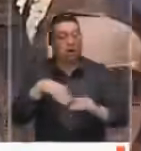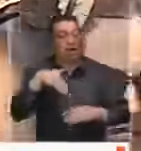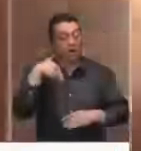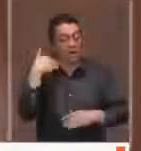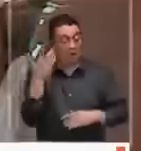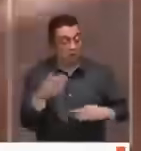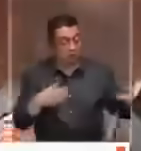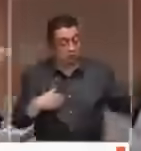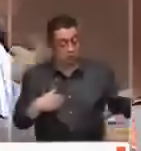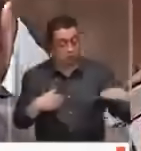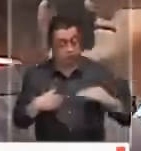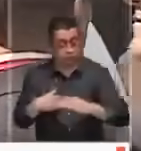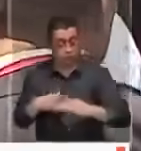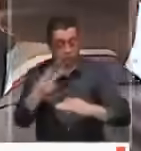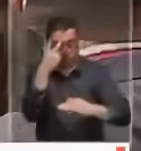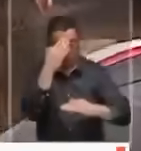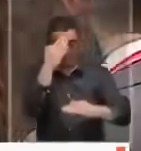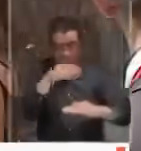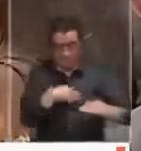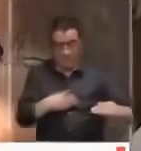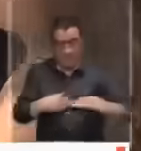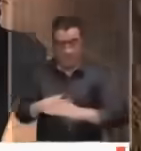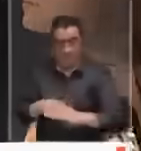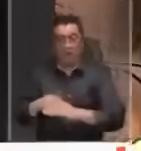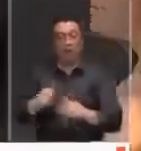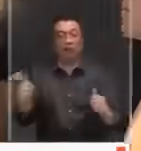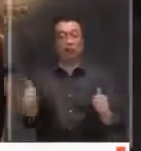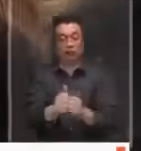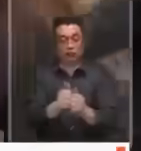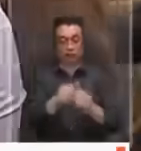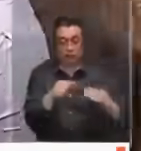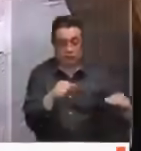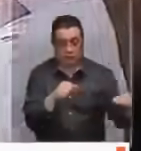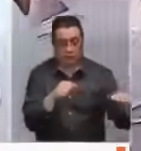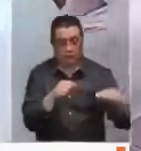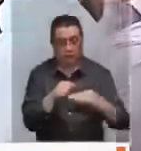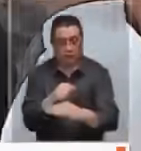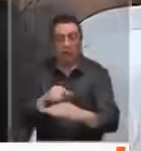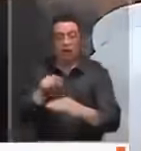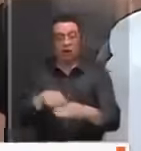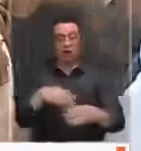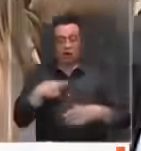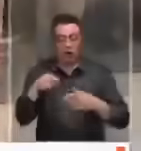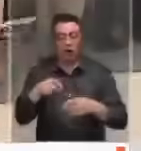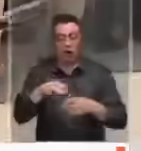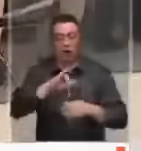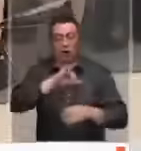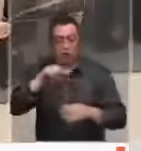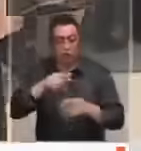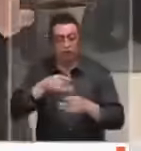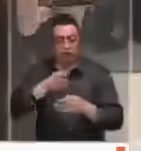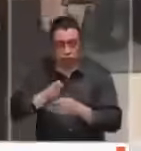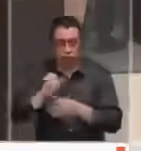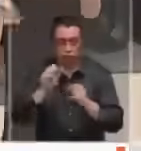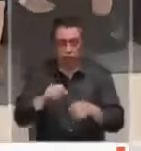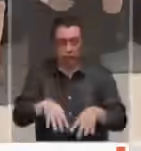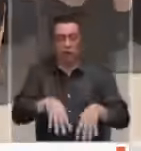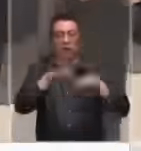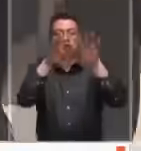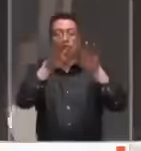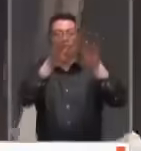y se colocará a la cabeza del cortejo para acompañarla y presentar los honores de rigor. Y